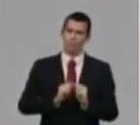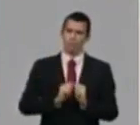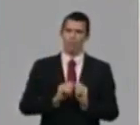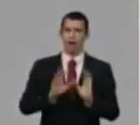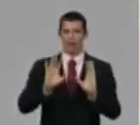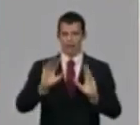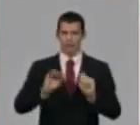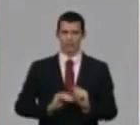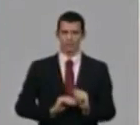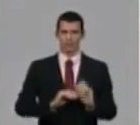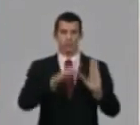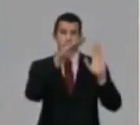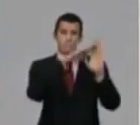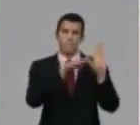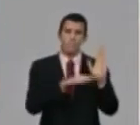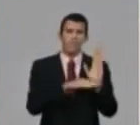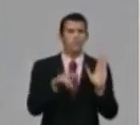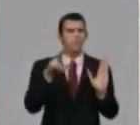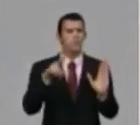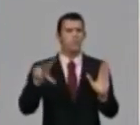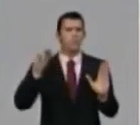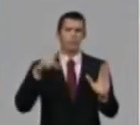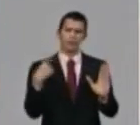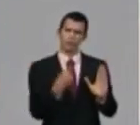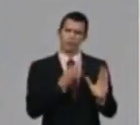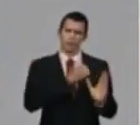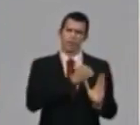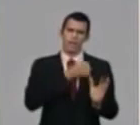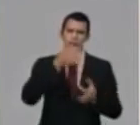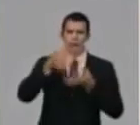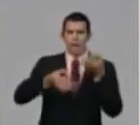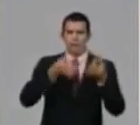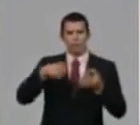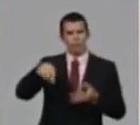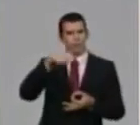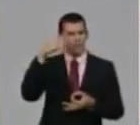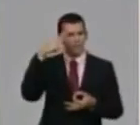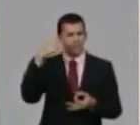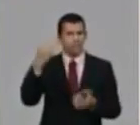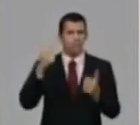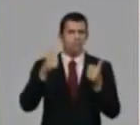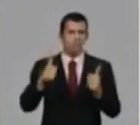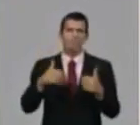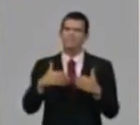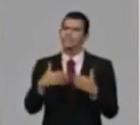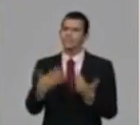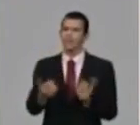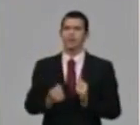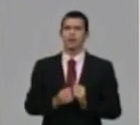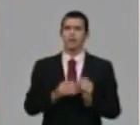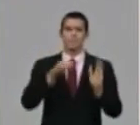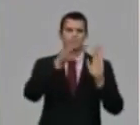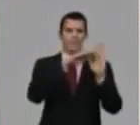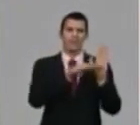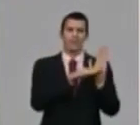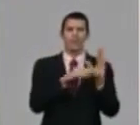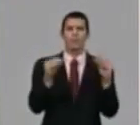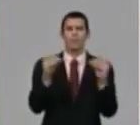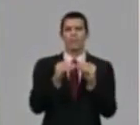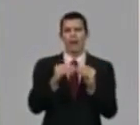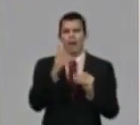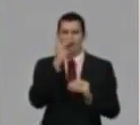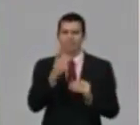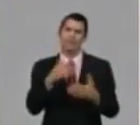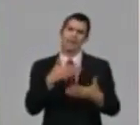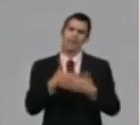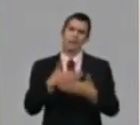queremos puntualizar y ya ir evaluando, comentar cómo se ha venido implementado, qué impactos tiene, está relacionado precisamente con las empresas. Las